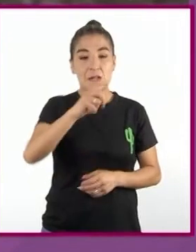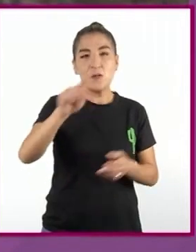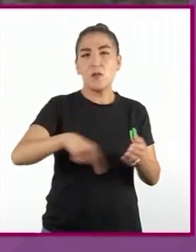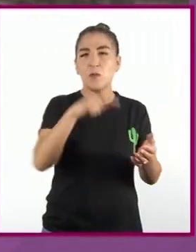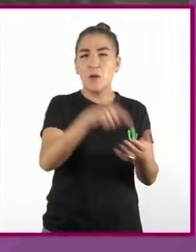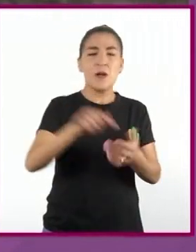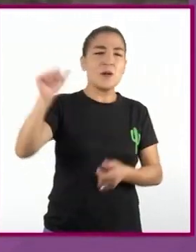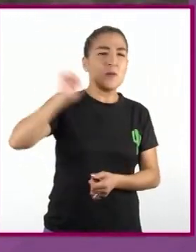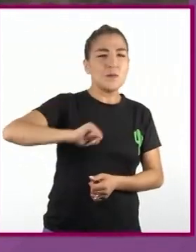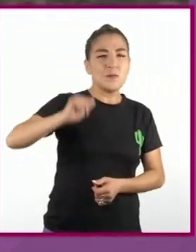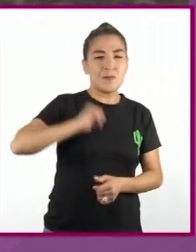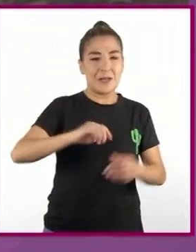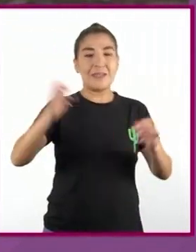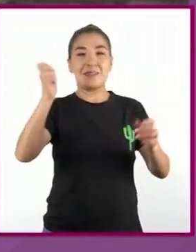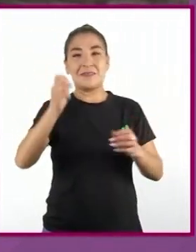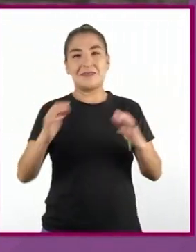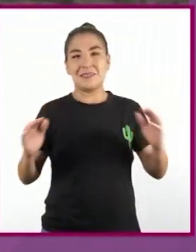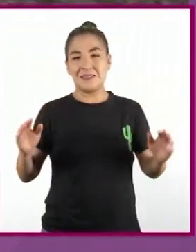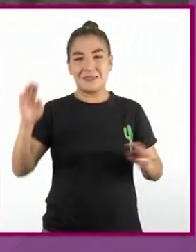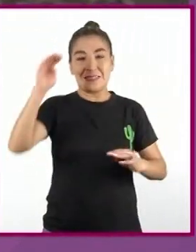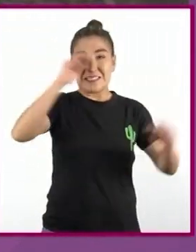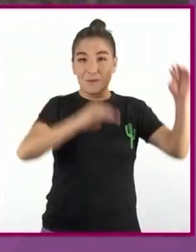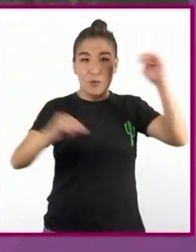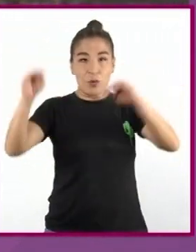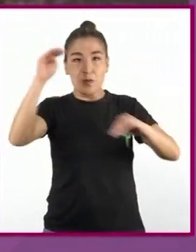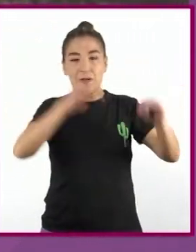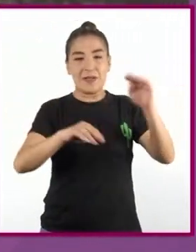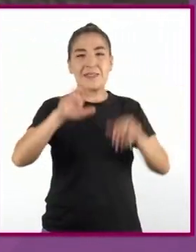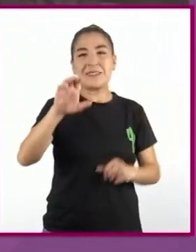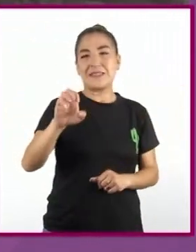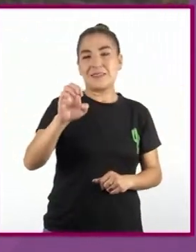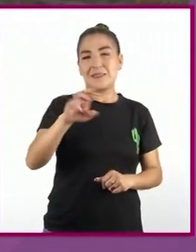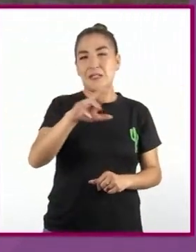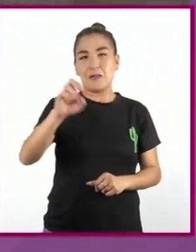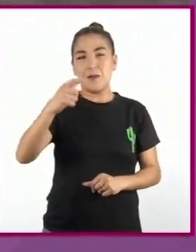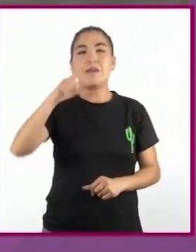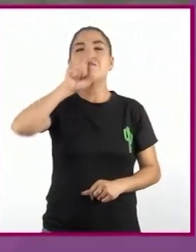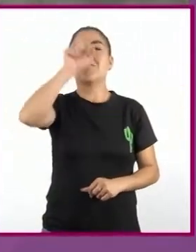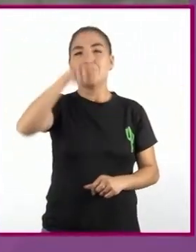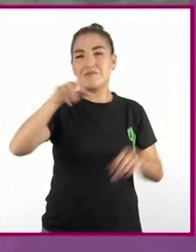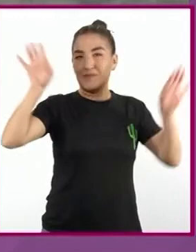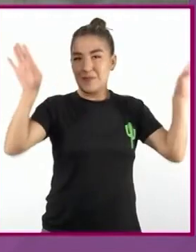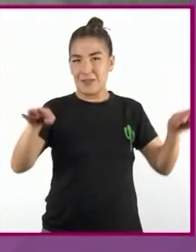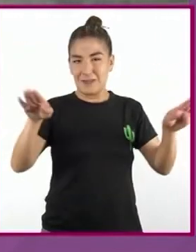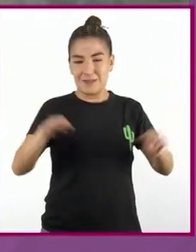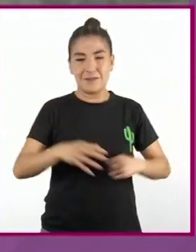rodeado por los cerros de El Perote, El Pizarro y el Cerro de las Águilas.